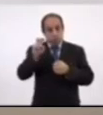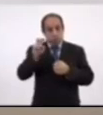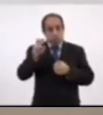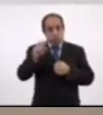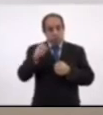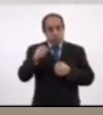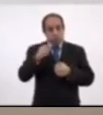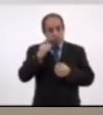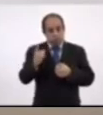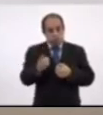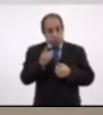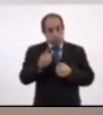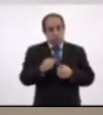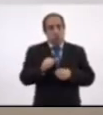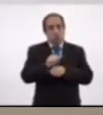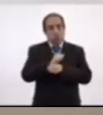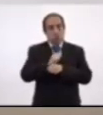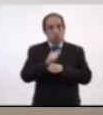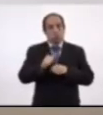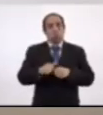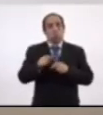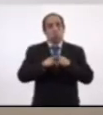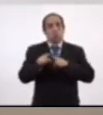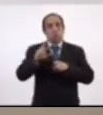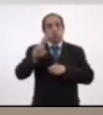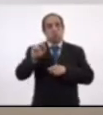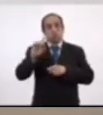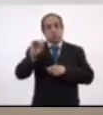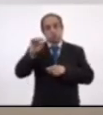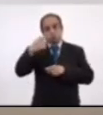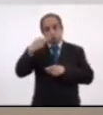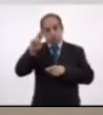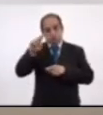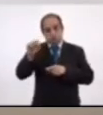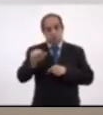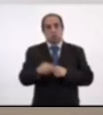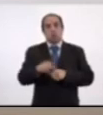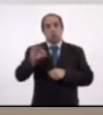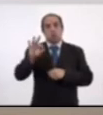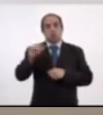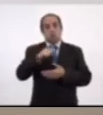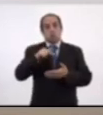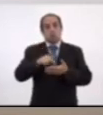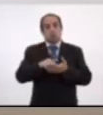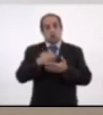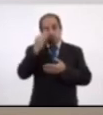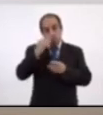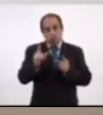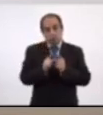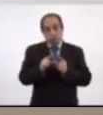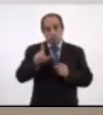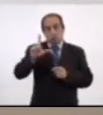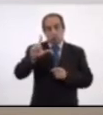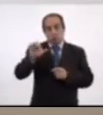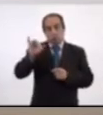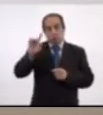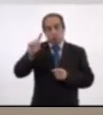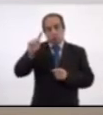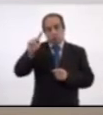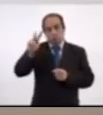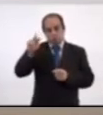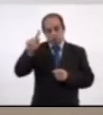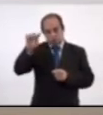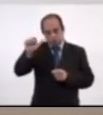en el Autódromo Hermanos Rodríguez, 40 de una unidad temporal allá en Lindavista, y después,